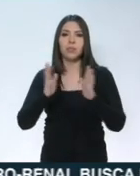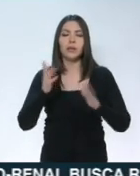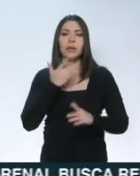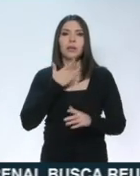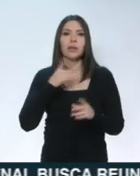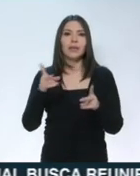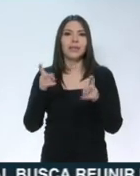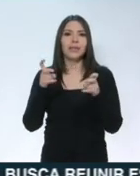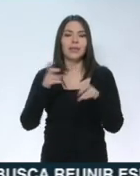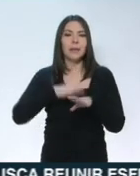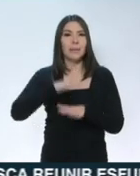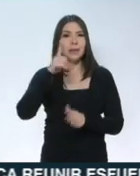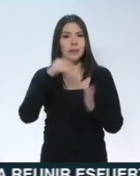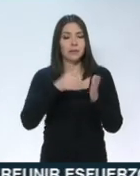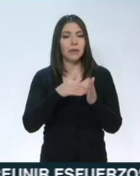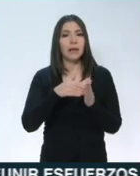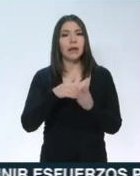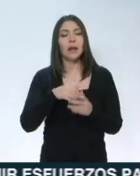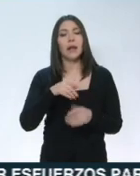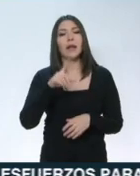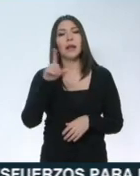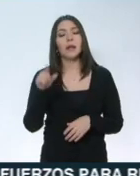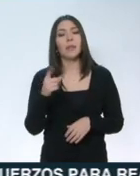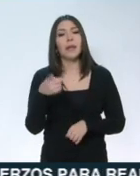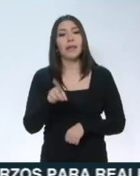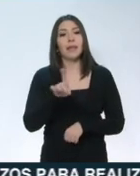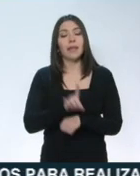bajamos a 36,